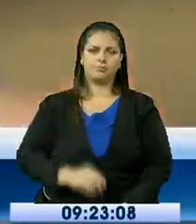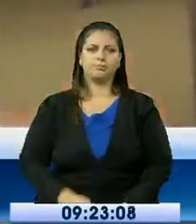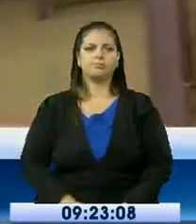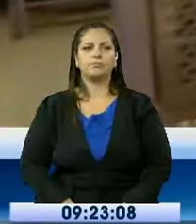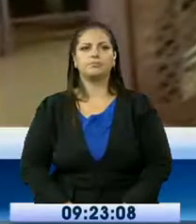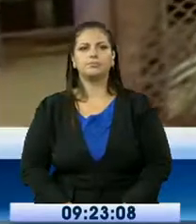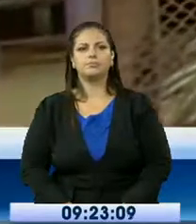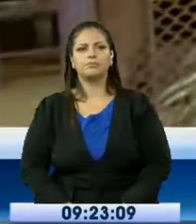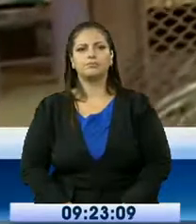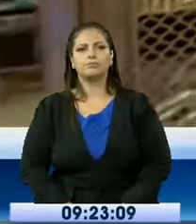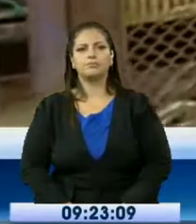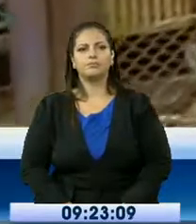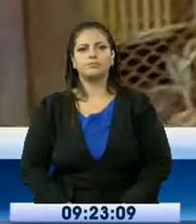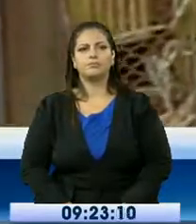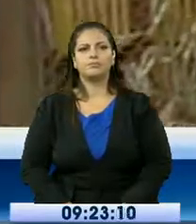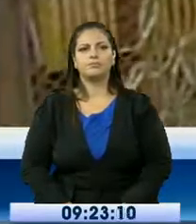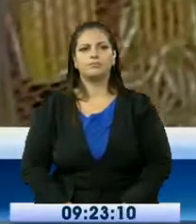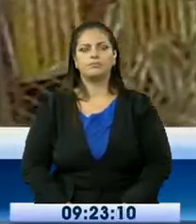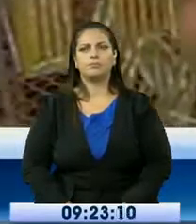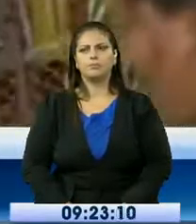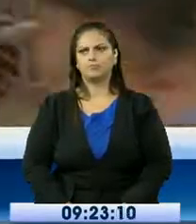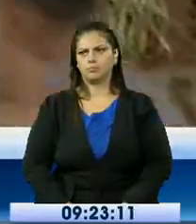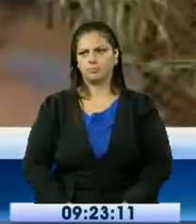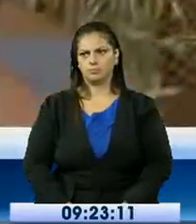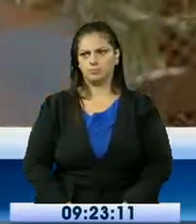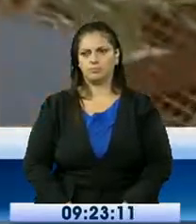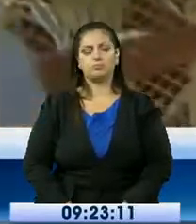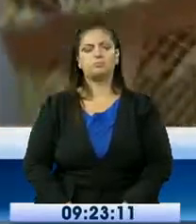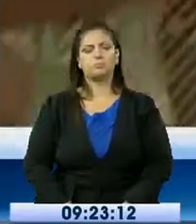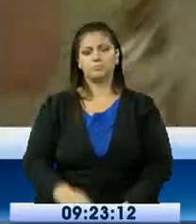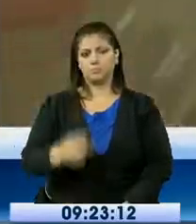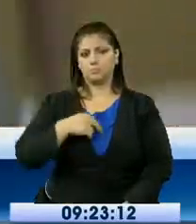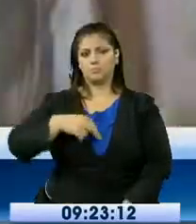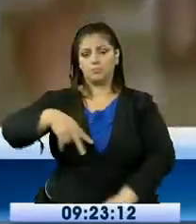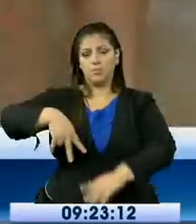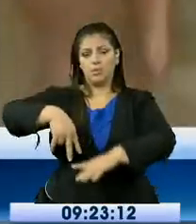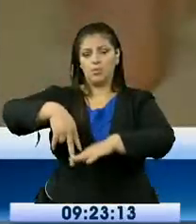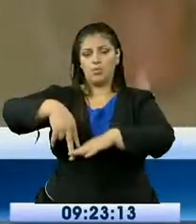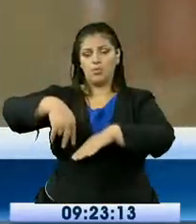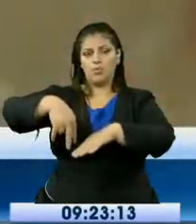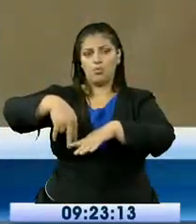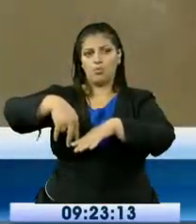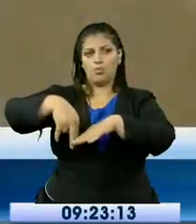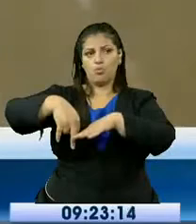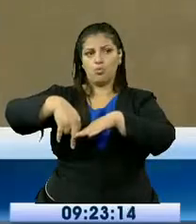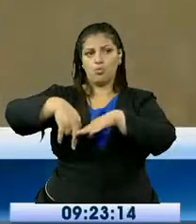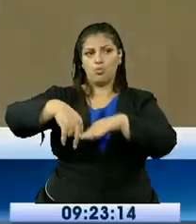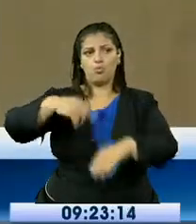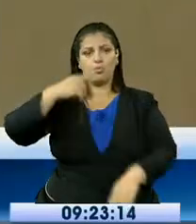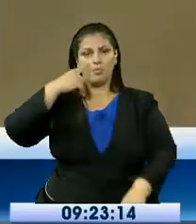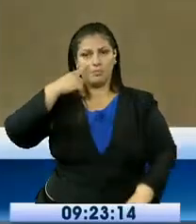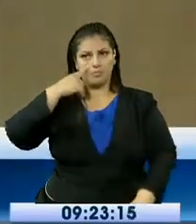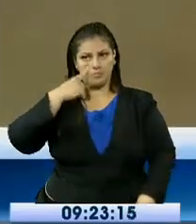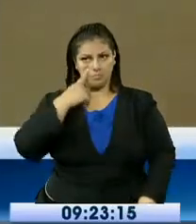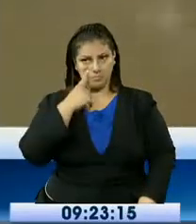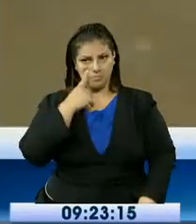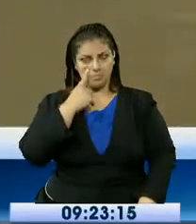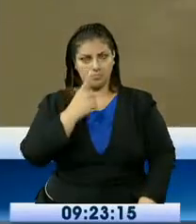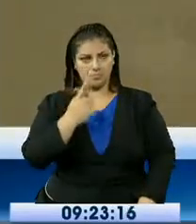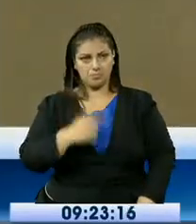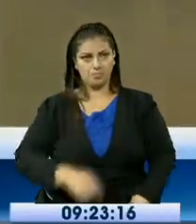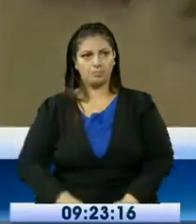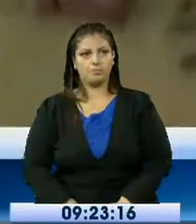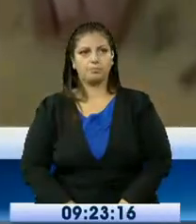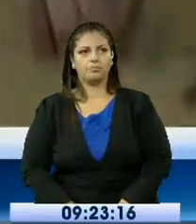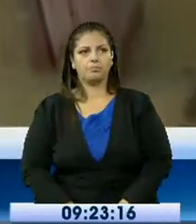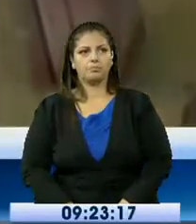por ejemplo, nos dicen el agua llega más arriba de la rodilla. Sí, el agua llega más arriba de la rodilla porque ella no está aquí porque tenía un problema, pero ya se fue.